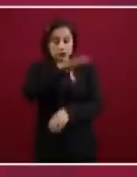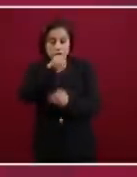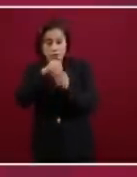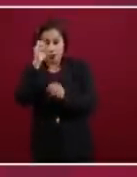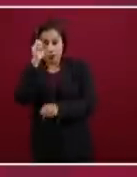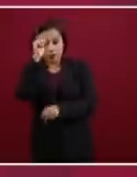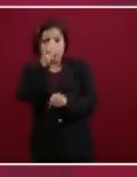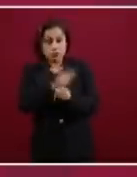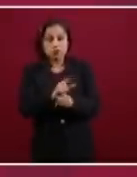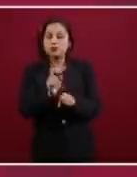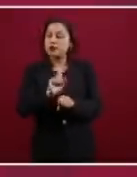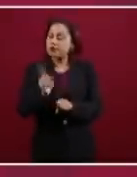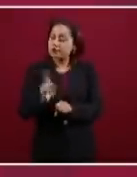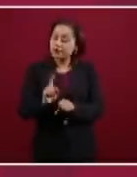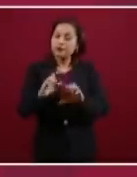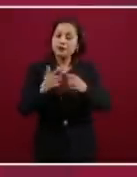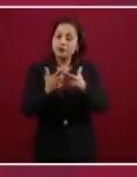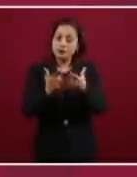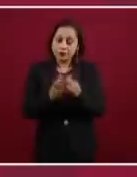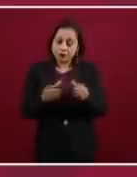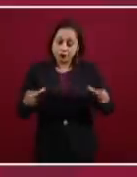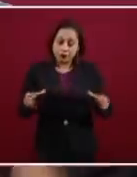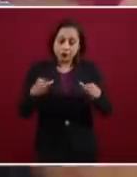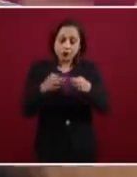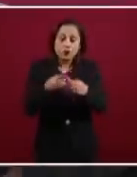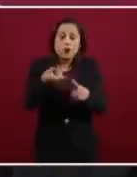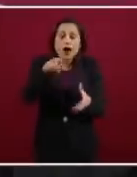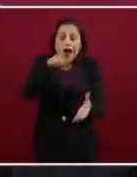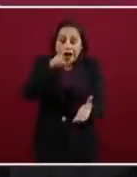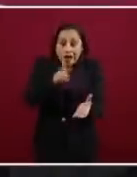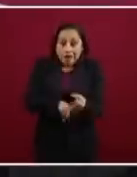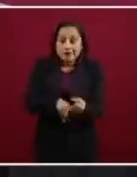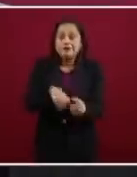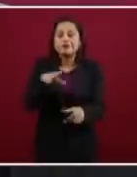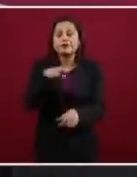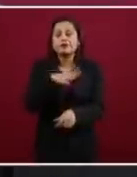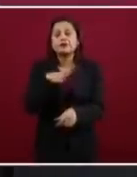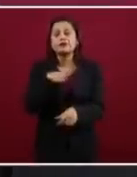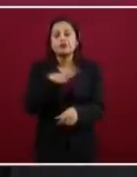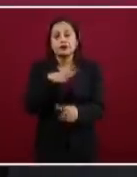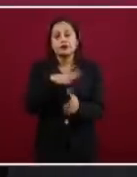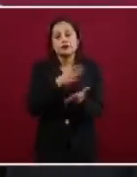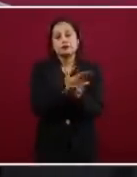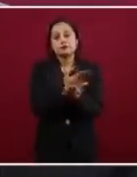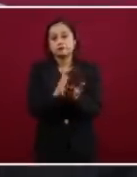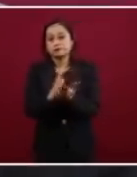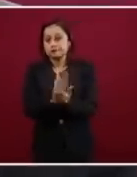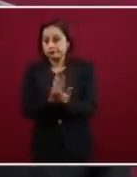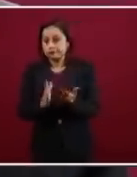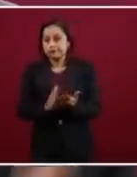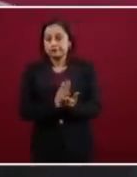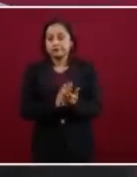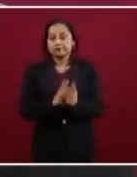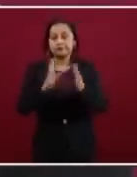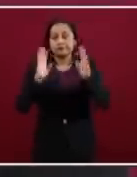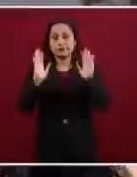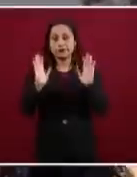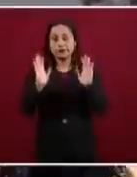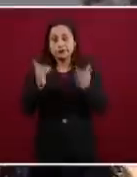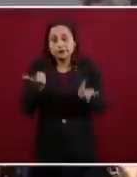las etnias en las culturas existen también y ojalá y esto no